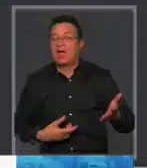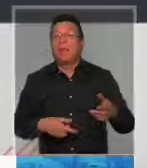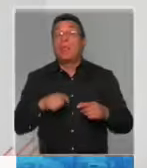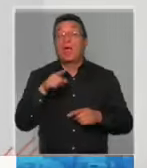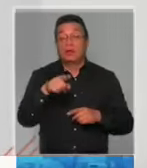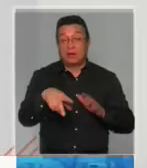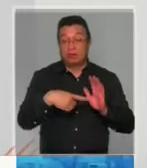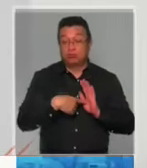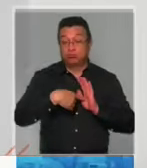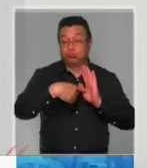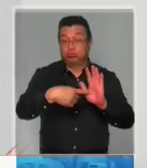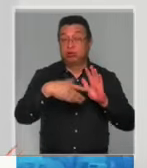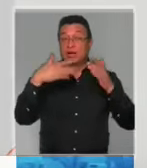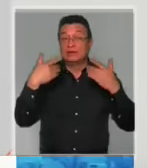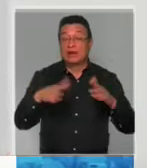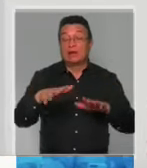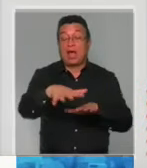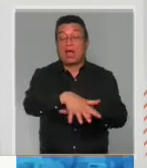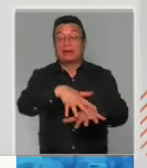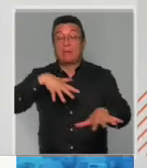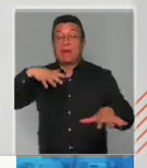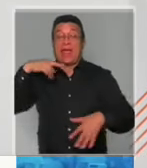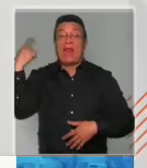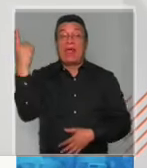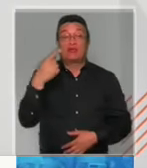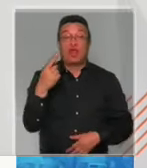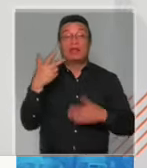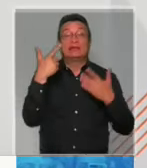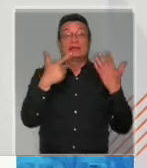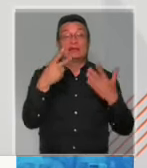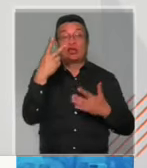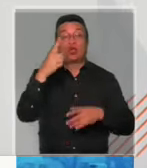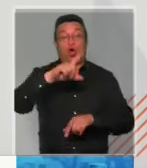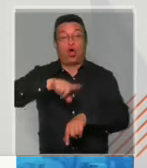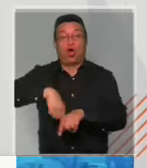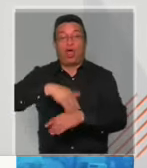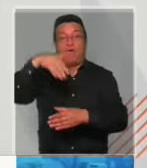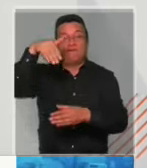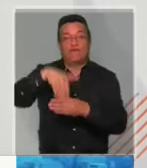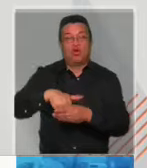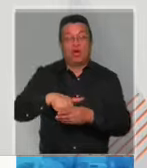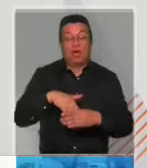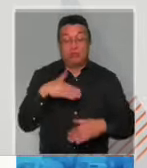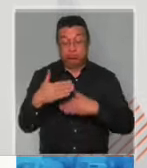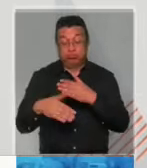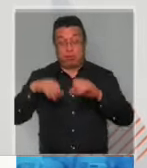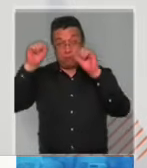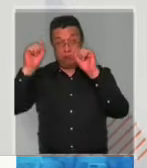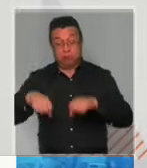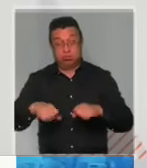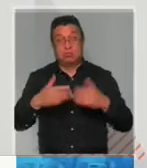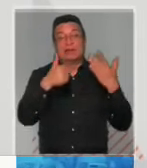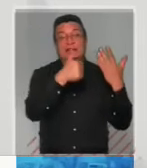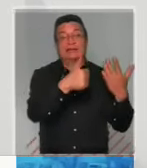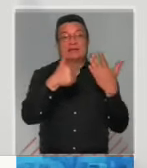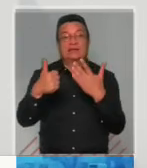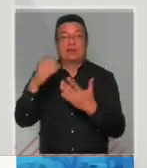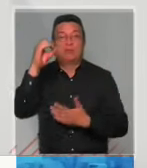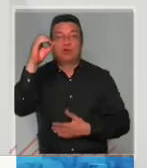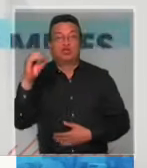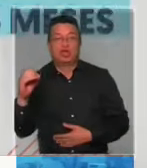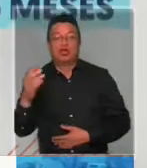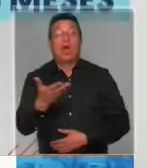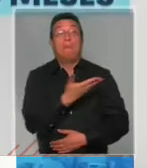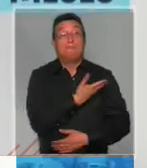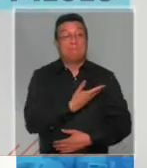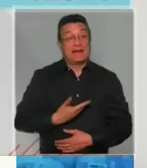presenta la moción, la Asamblea Nacional tiene 72 horas para votar. El proceso se aprueba con 2/3 de los votos y el presidente